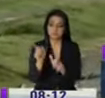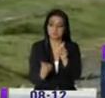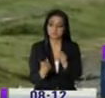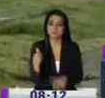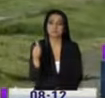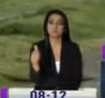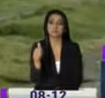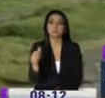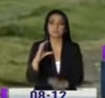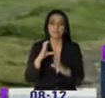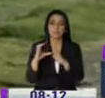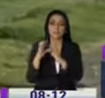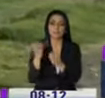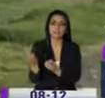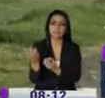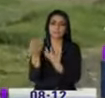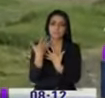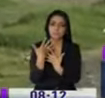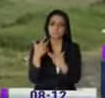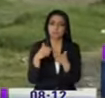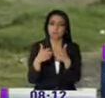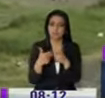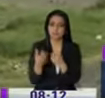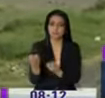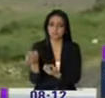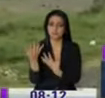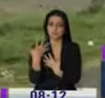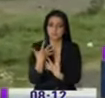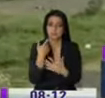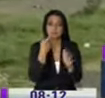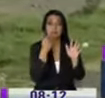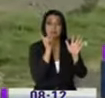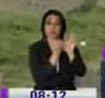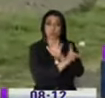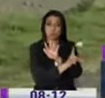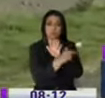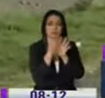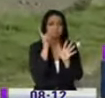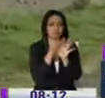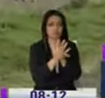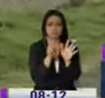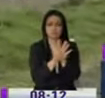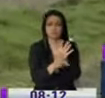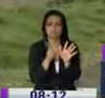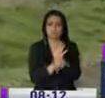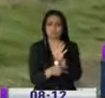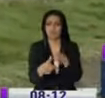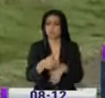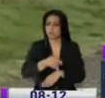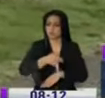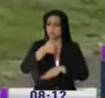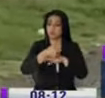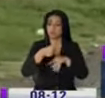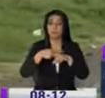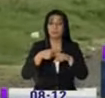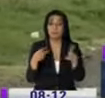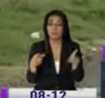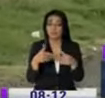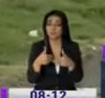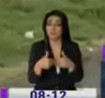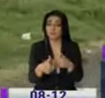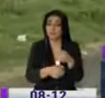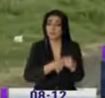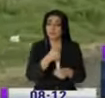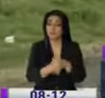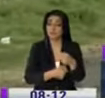para que nos exponga el problema. Obviamente las denuncias han sido múltiples de las autoridades correspondientes, sin embargo han pasado años